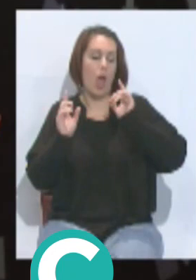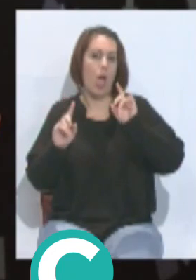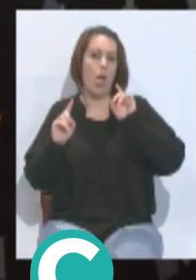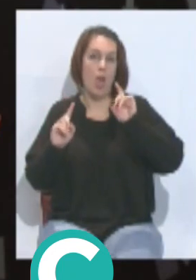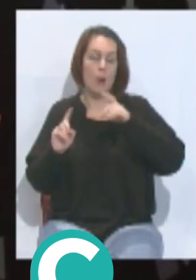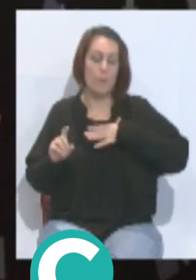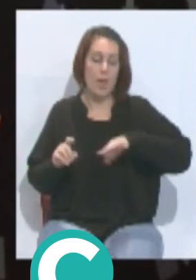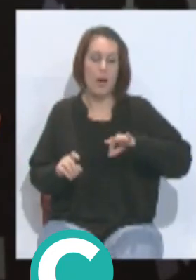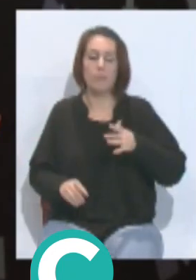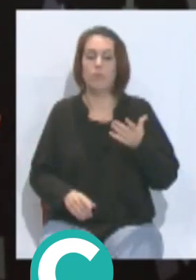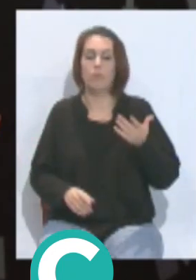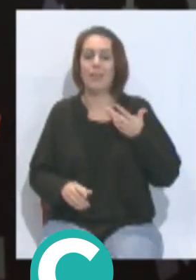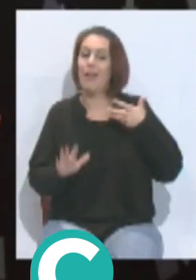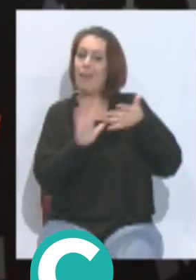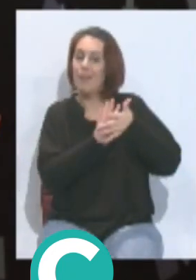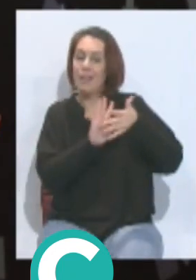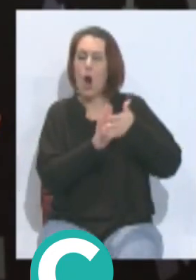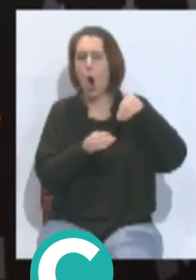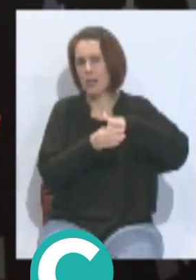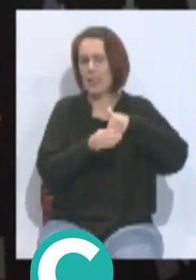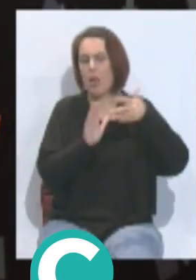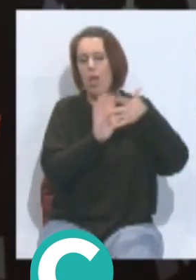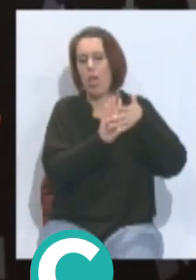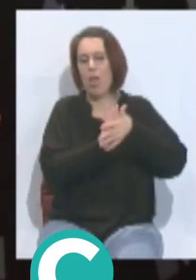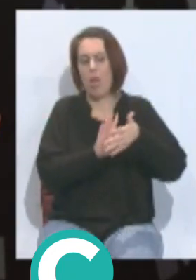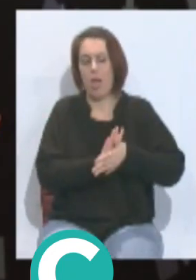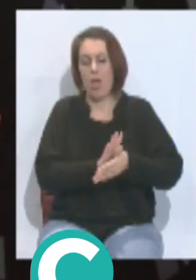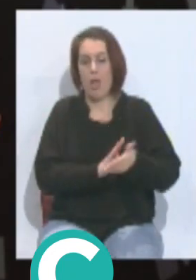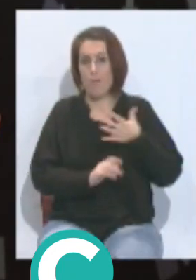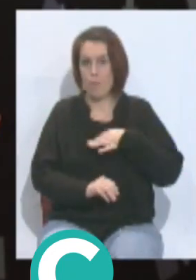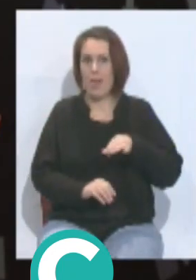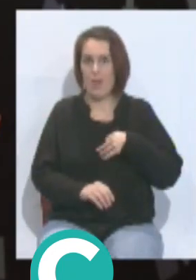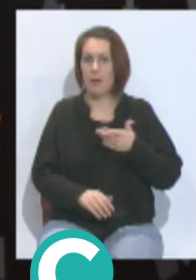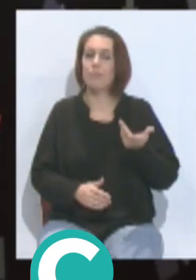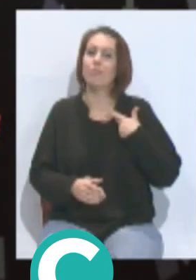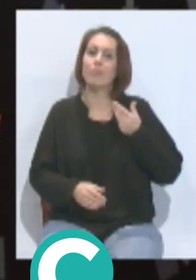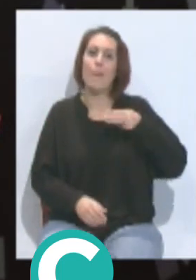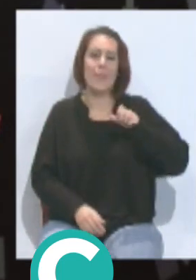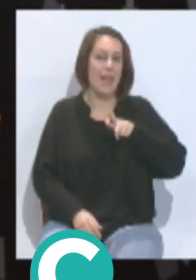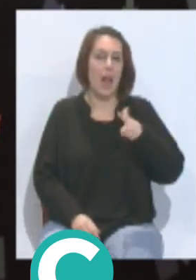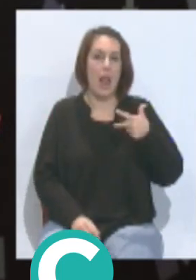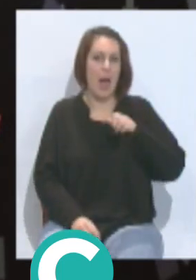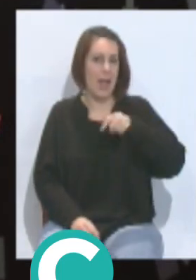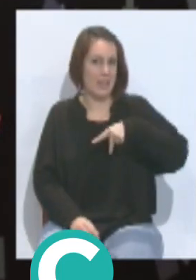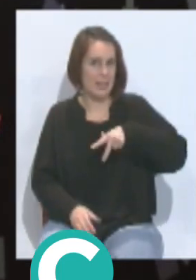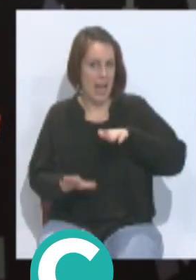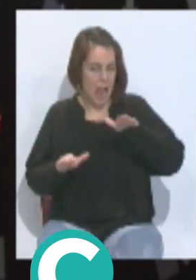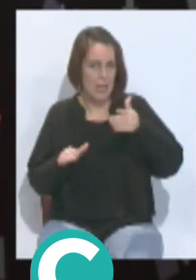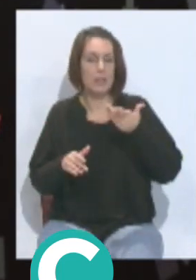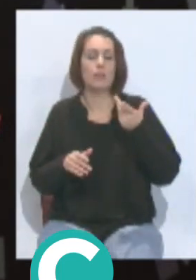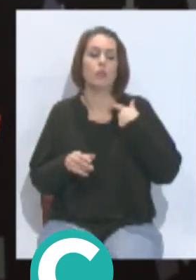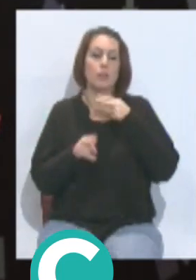de poder explicar los contenidos que, uh-huh. que se iban a dar. Con Miguel Ángel García Argüez, con Chapa,